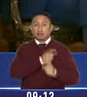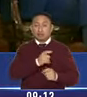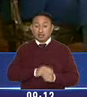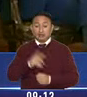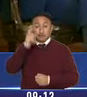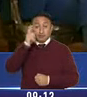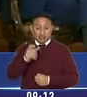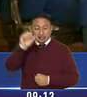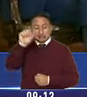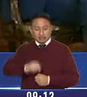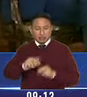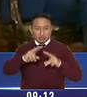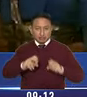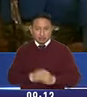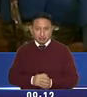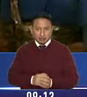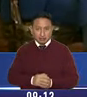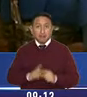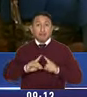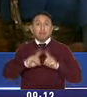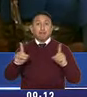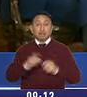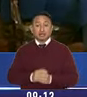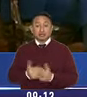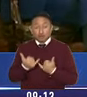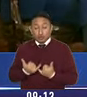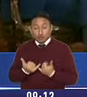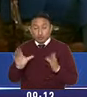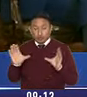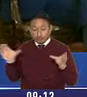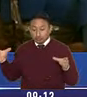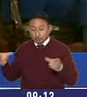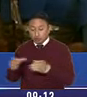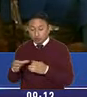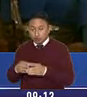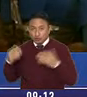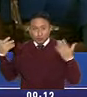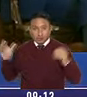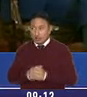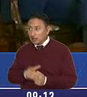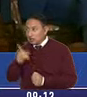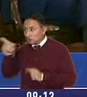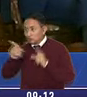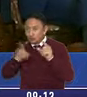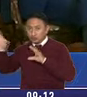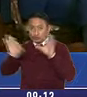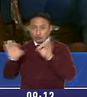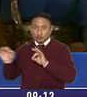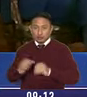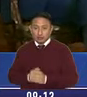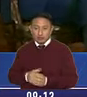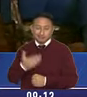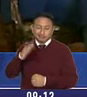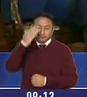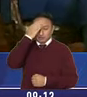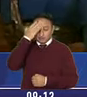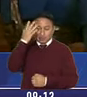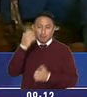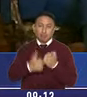la Comisión de Fiscalización, pero cuando forma una comisión ad hoc, especializada, es claramente